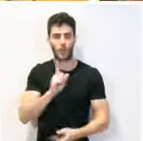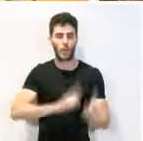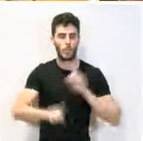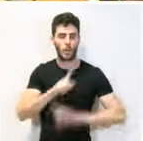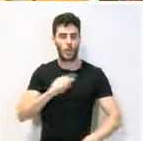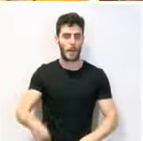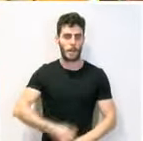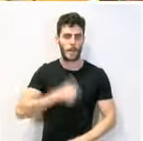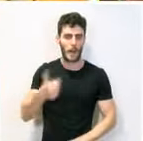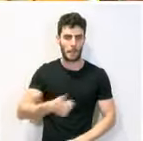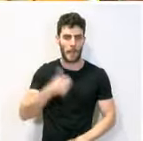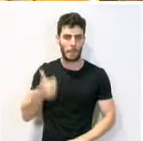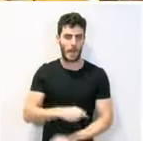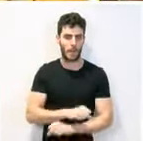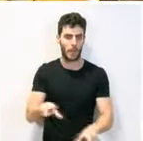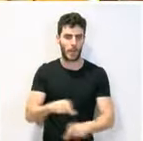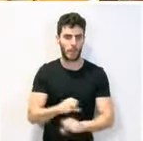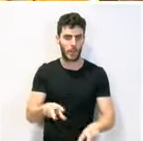problemas